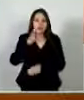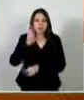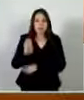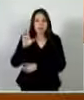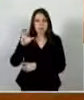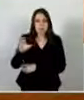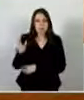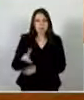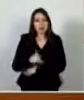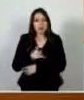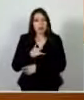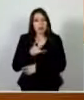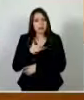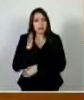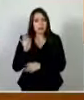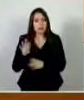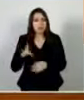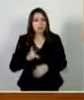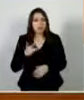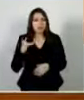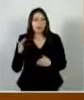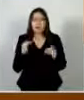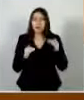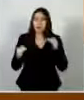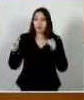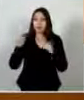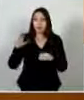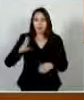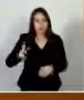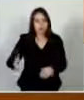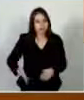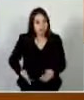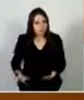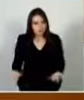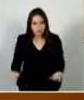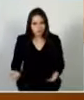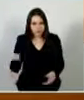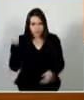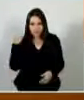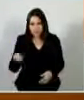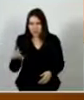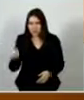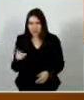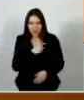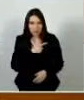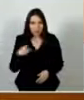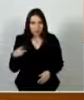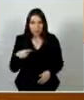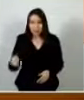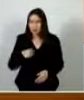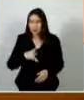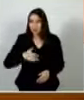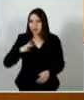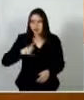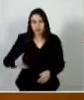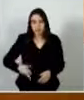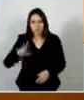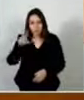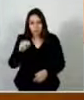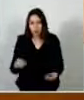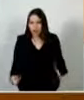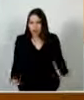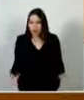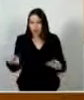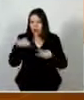sienten, primero que nada, orgullosos. Y creo que para nada deberían de estar orgullosos, deberían de sentir vergüenza